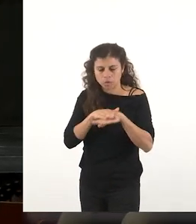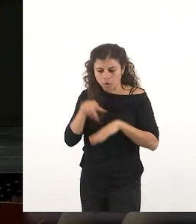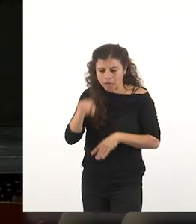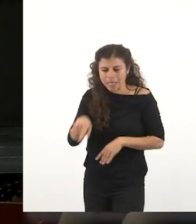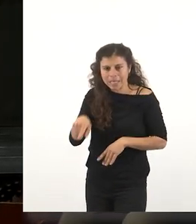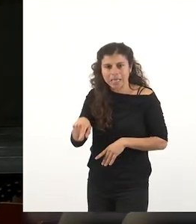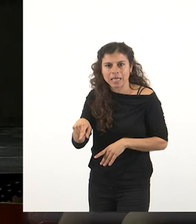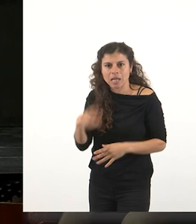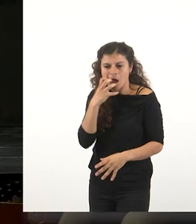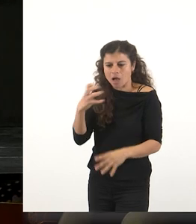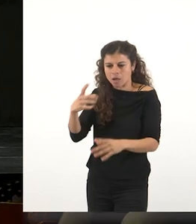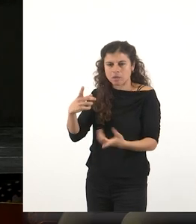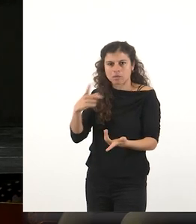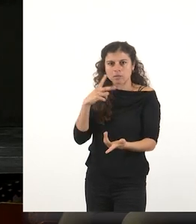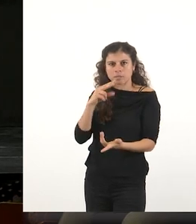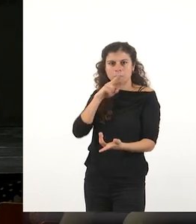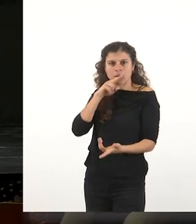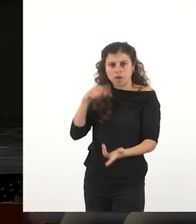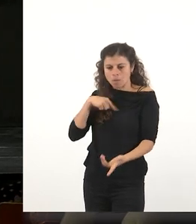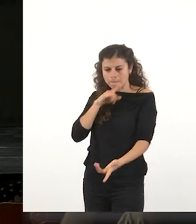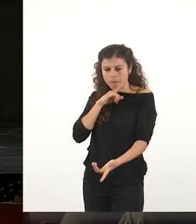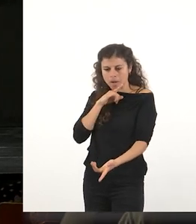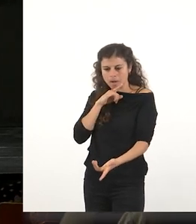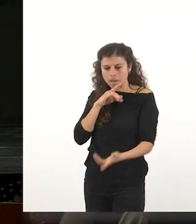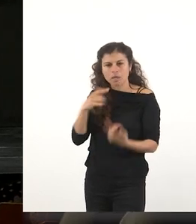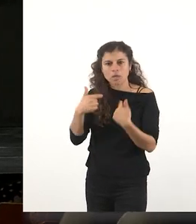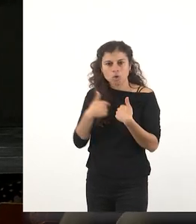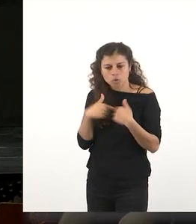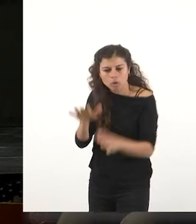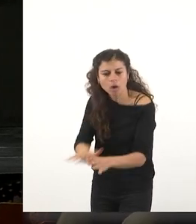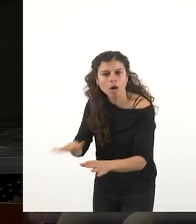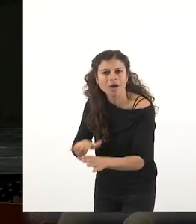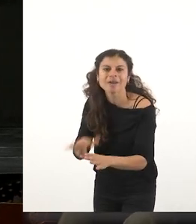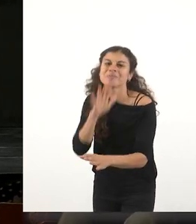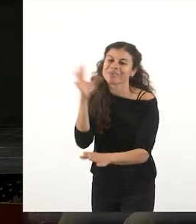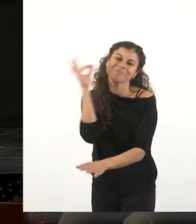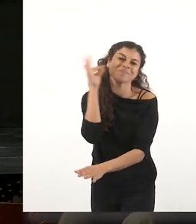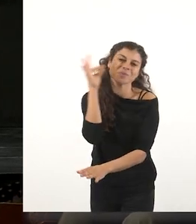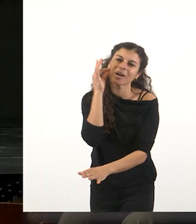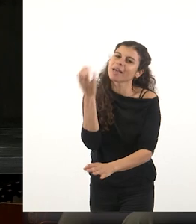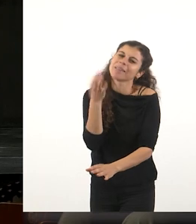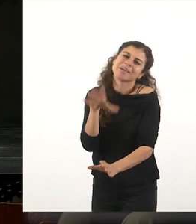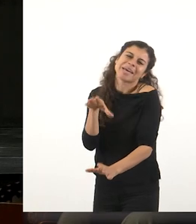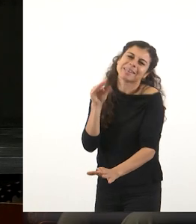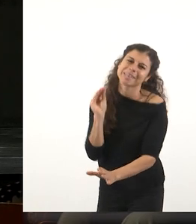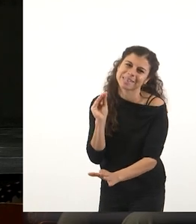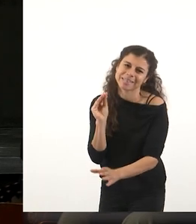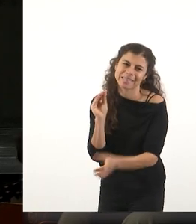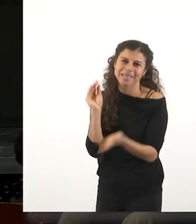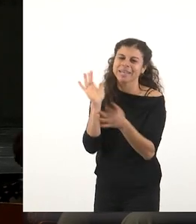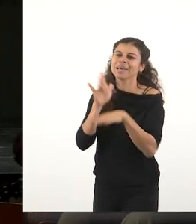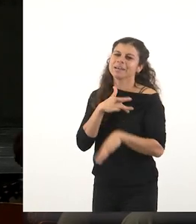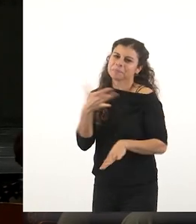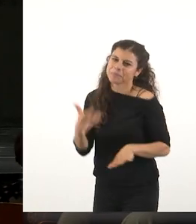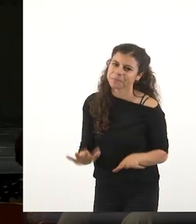sido él, ¿eh? Ya, pero yo de niña estoy entrenada, cariño mío, a entenderlo todo, a perdonar todo, a arreglarlo todo y a mediar